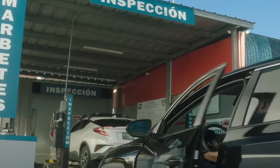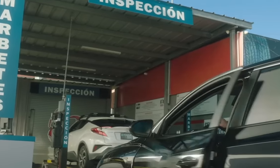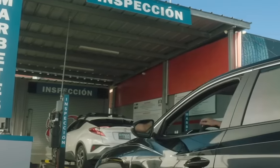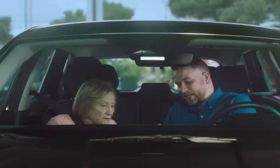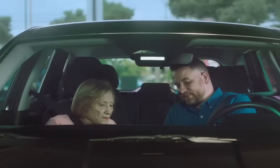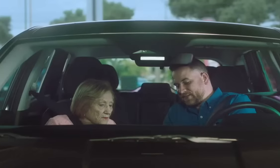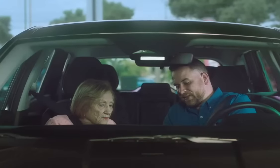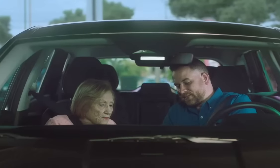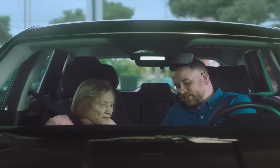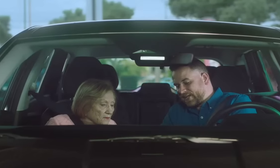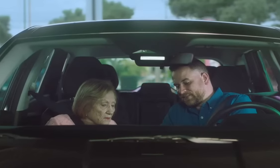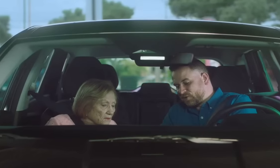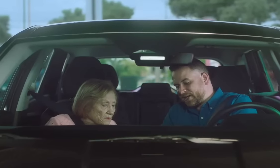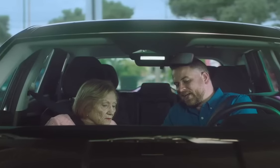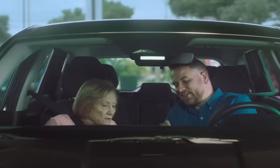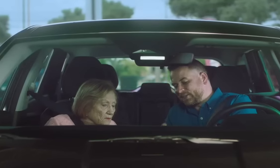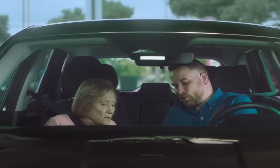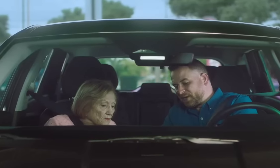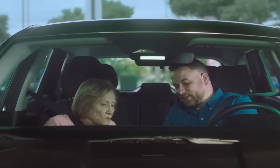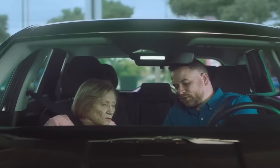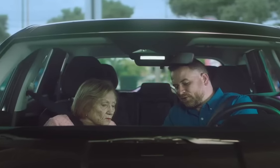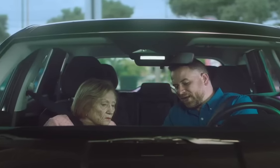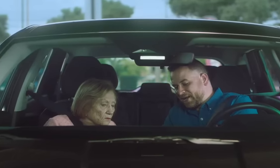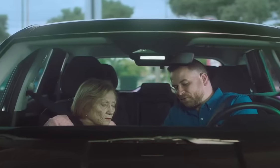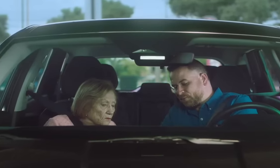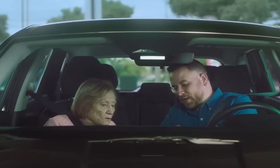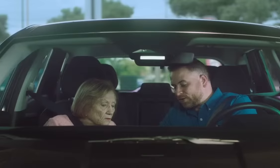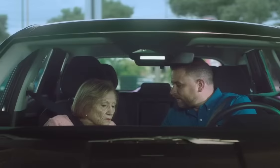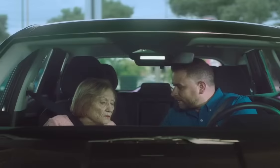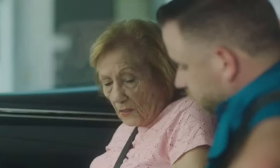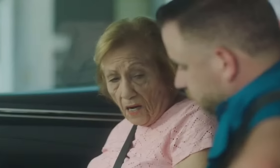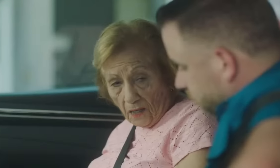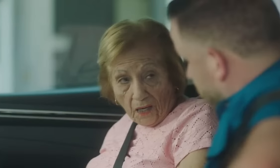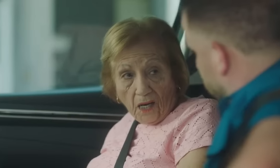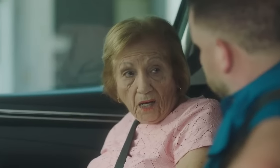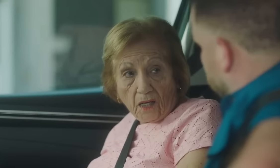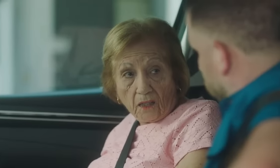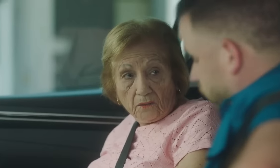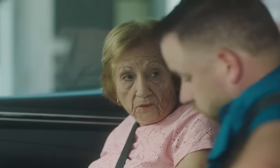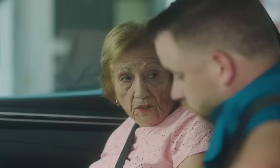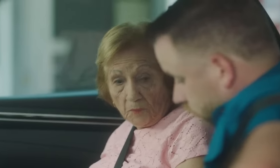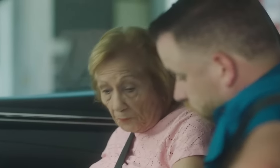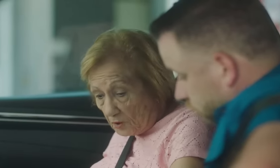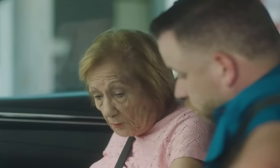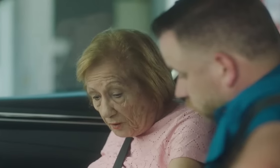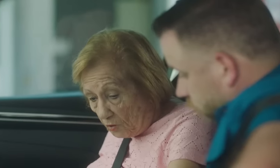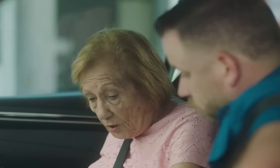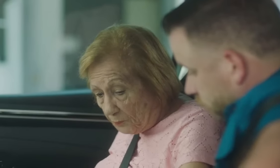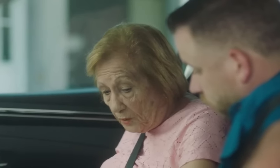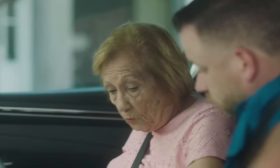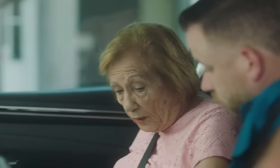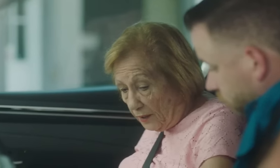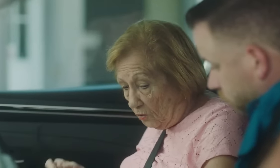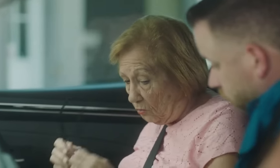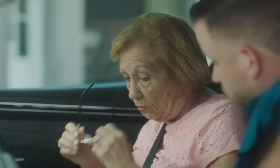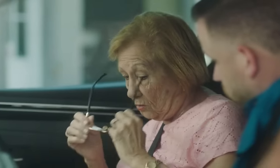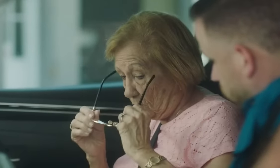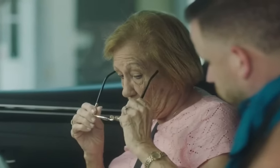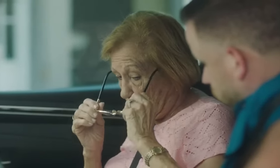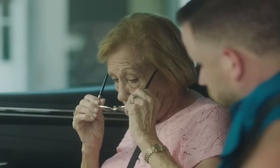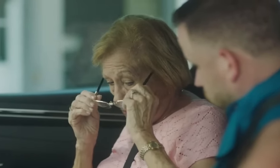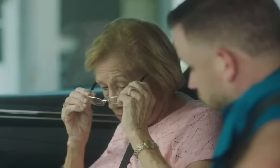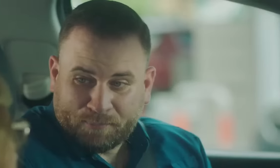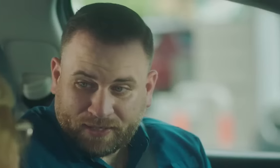Mira, abuela, así de fácil es escoger el seguro obligatorio en el formulario digital. Ajá, déjame ponerme los